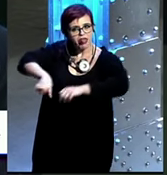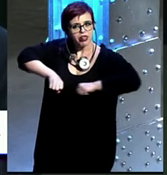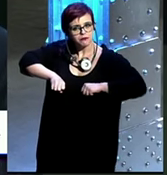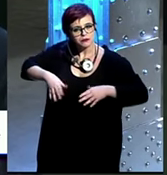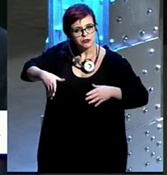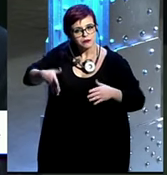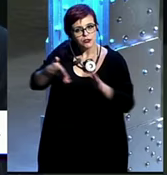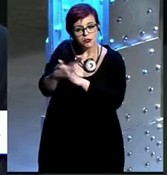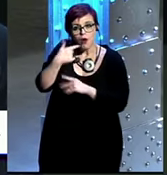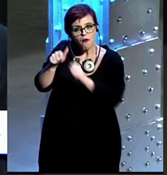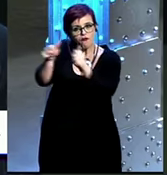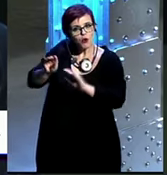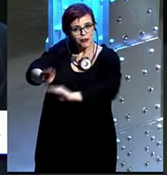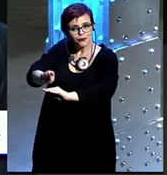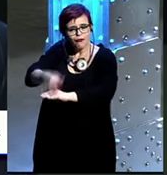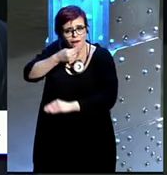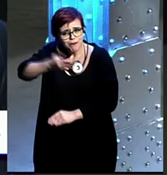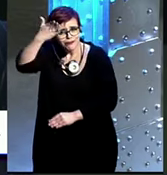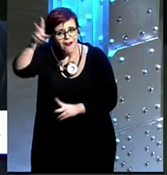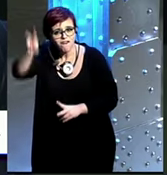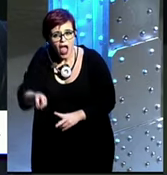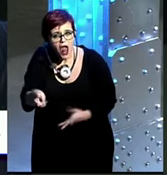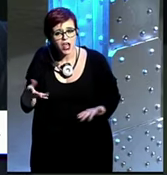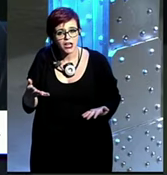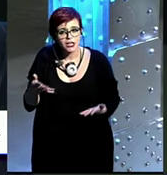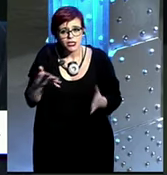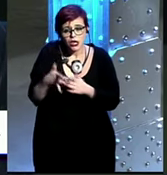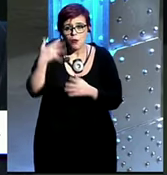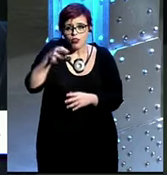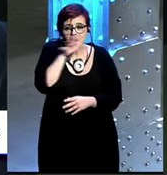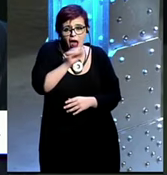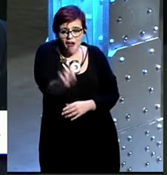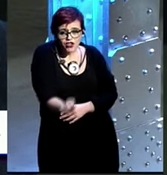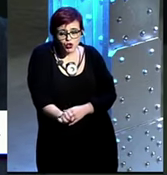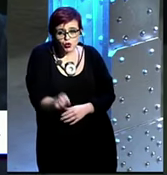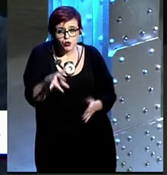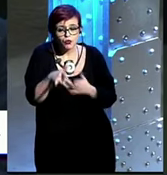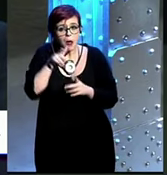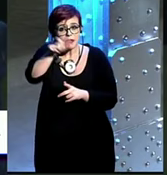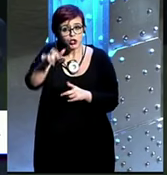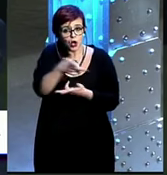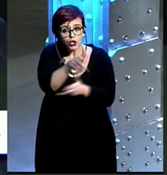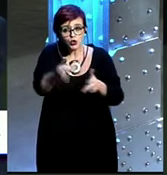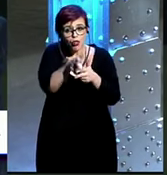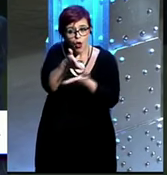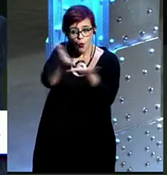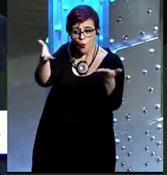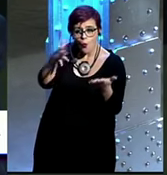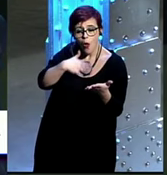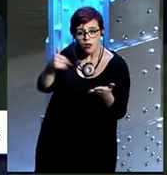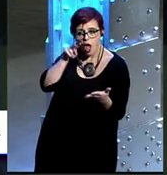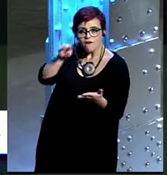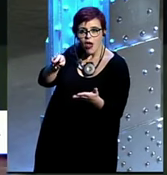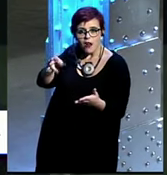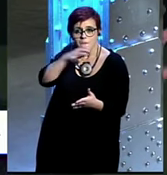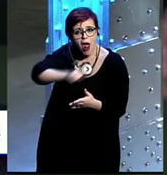forma de ser, que son maravillosos a los ojos de sus hijos y que pueden ser maravillosos a ojos de muchas otras personas a lo largo y ancho del mundo. Y